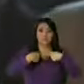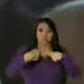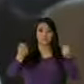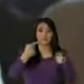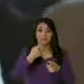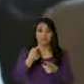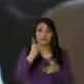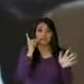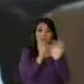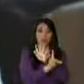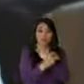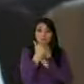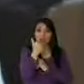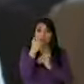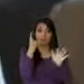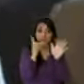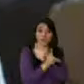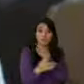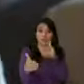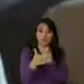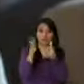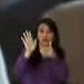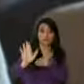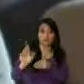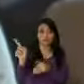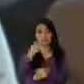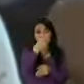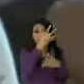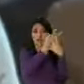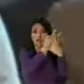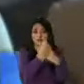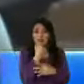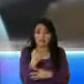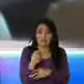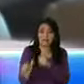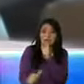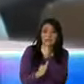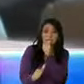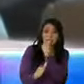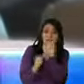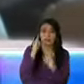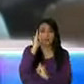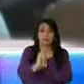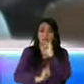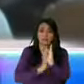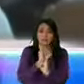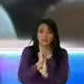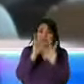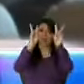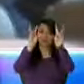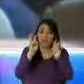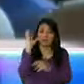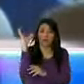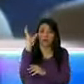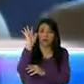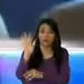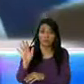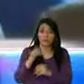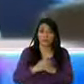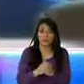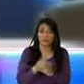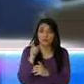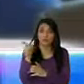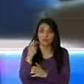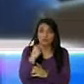acciones o podrían iniciar acciones penales en su contra, que van a tener asesoramiento internacional, en este caso de Colombia, porque usted